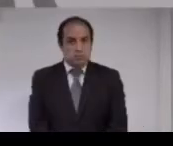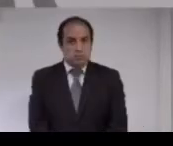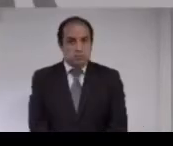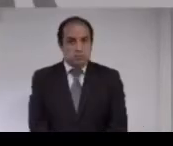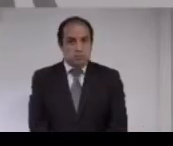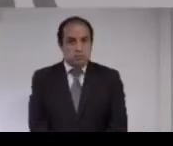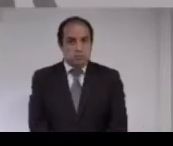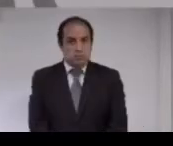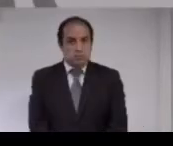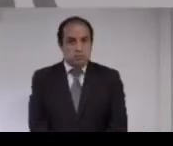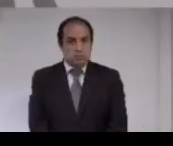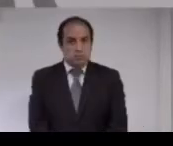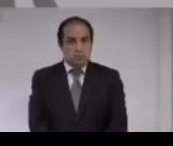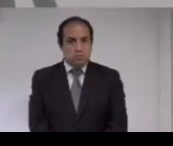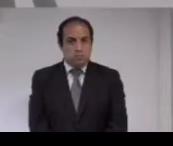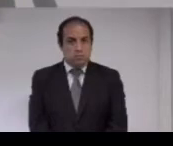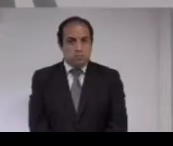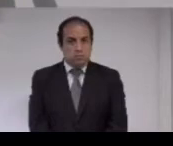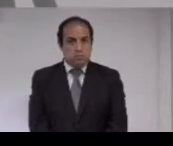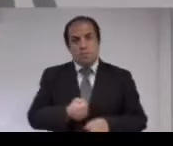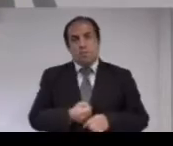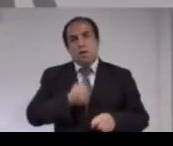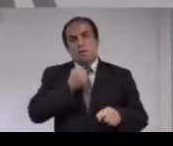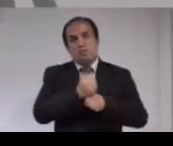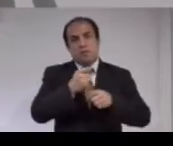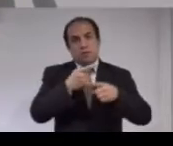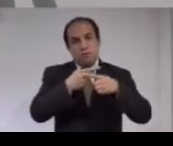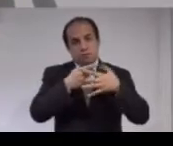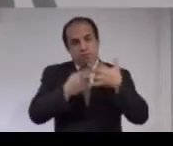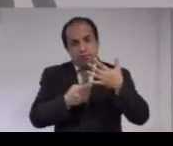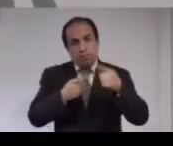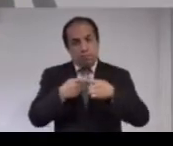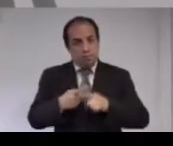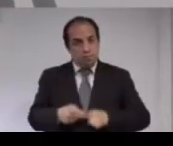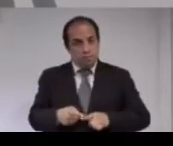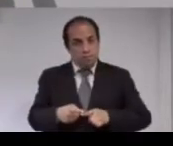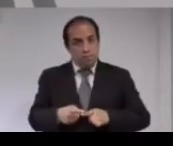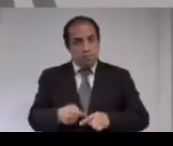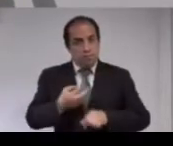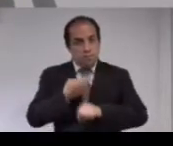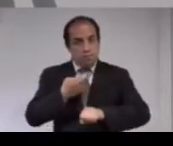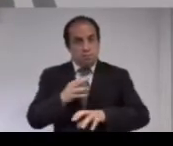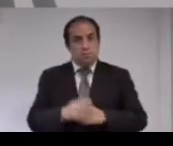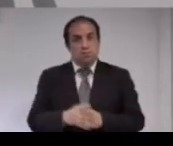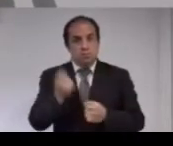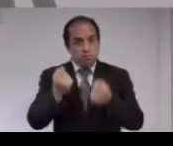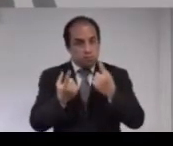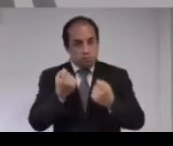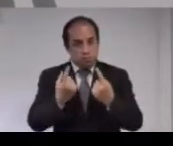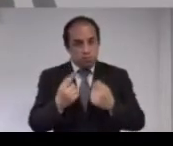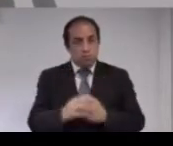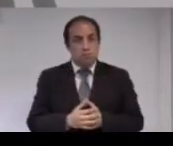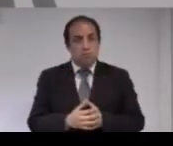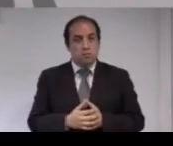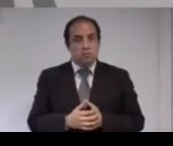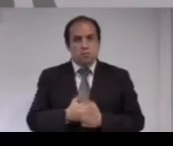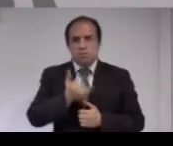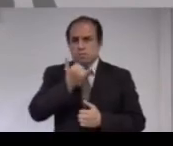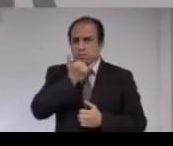Son contusiones de varios tipos, la mayoría, algunas sí,